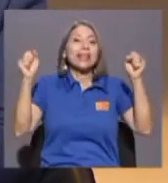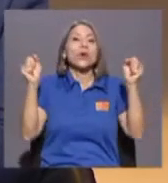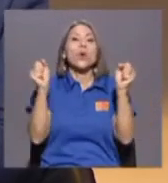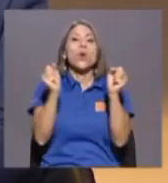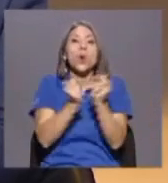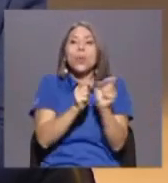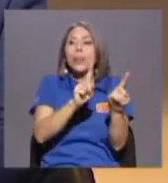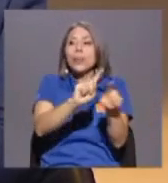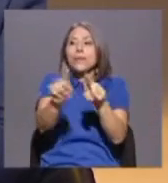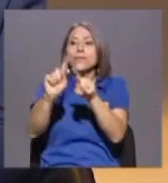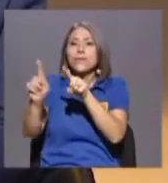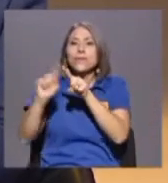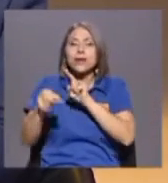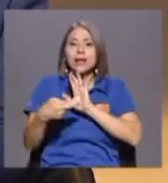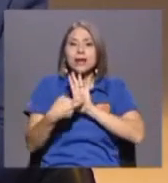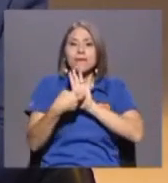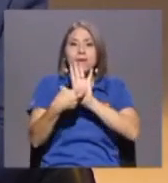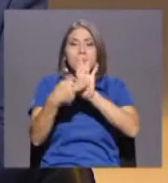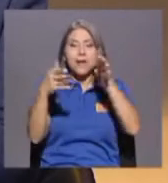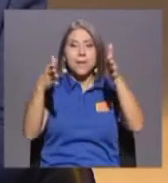embajadores